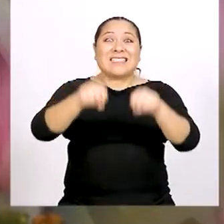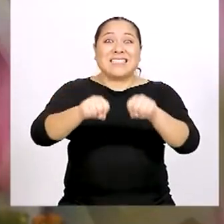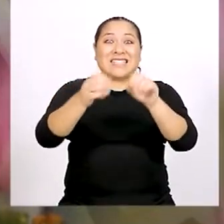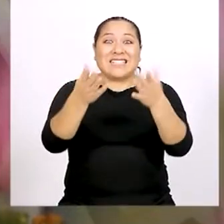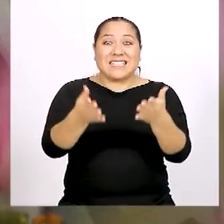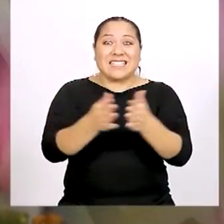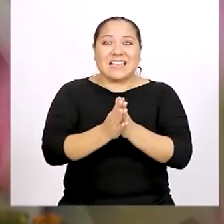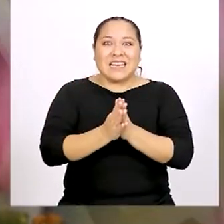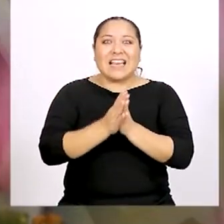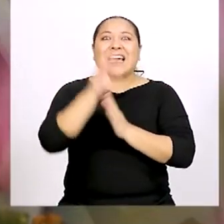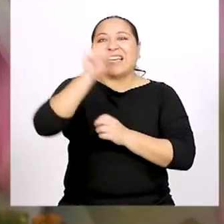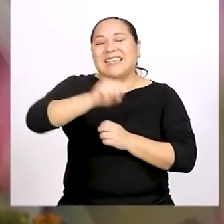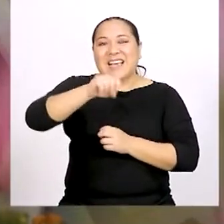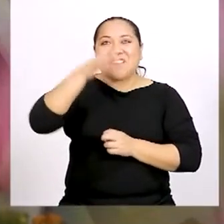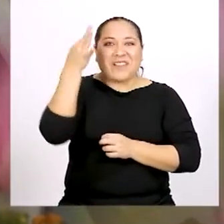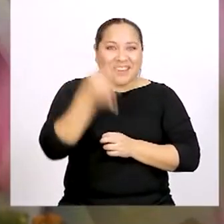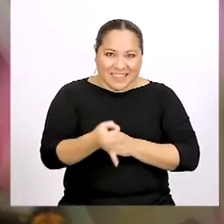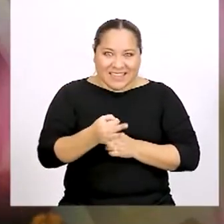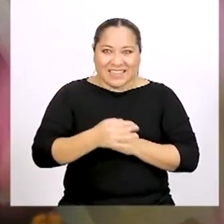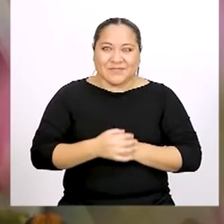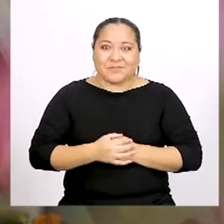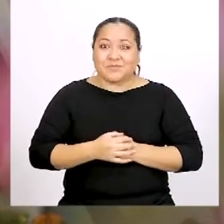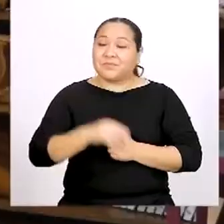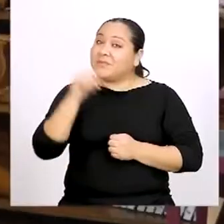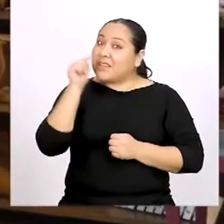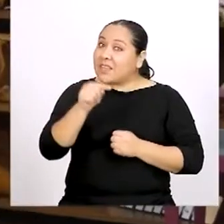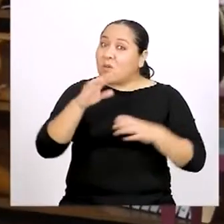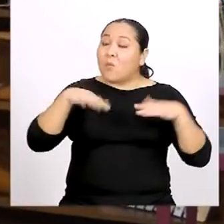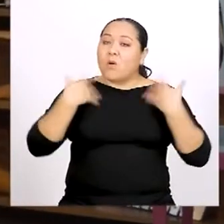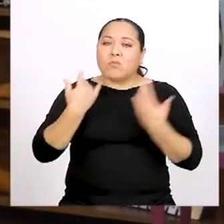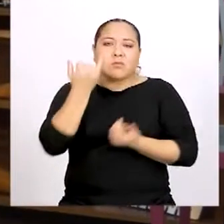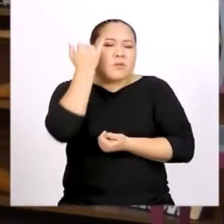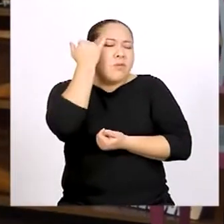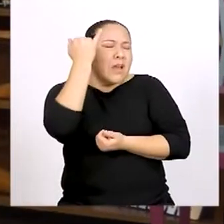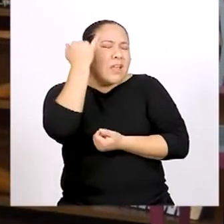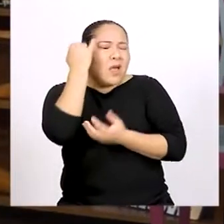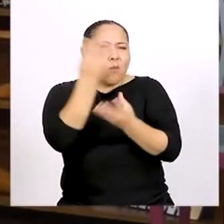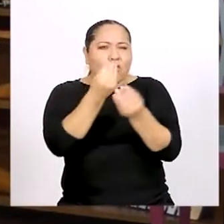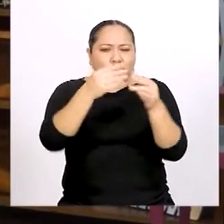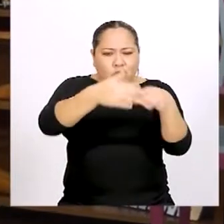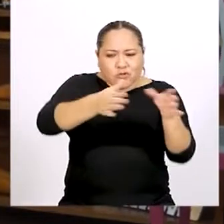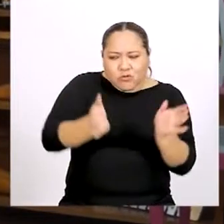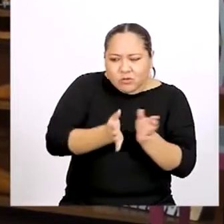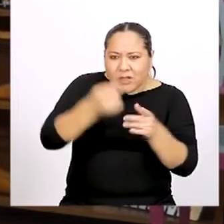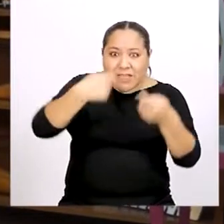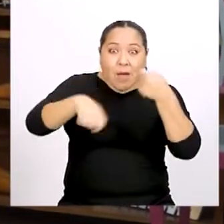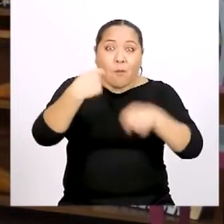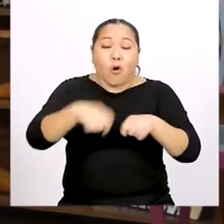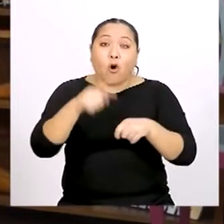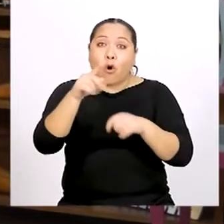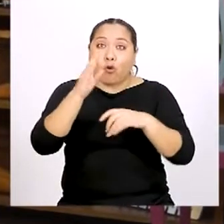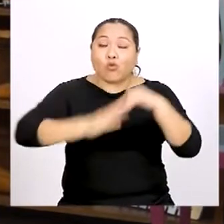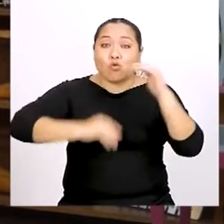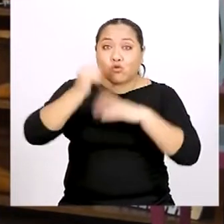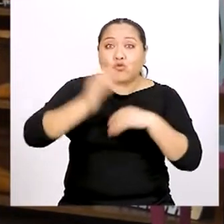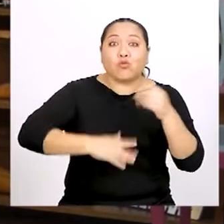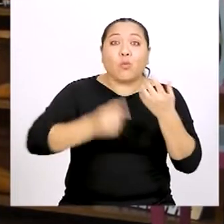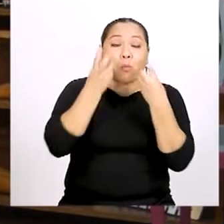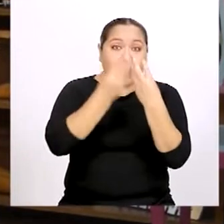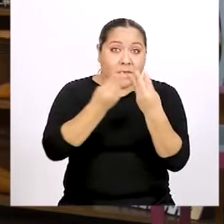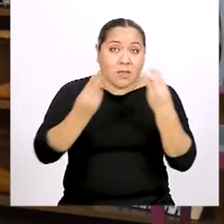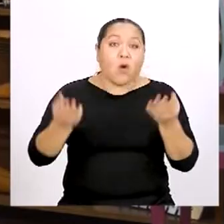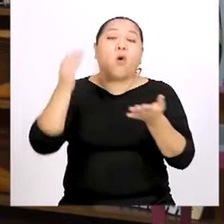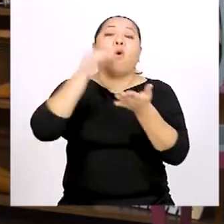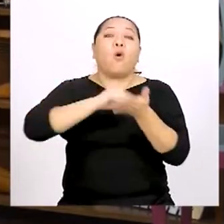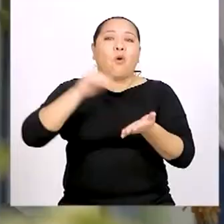¡Ah, sí! ¡Tienes razón! Y así podemos imaginar nuestros tambores o construirlos con